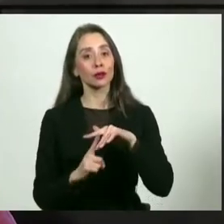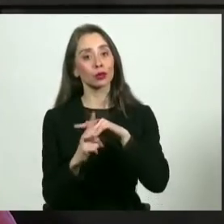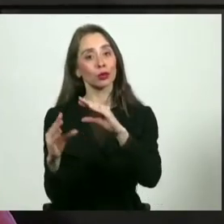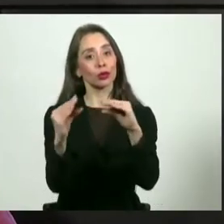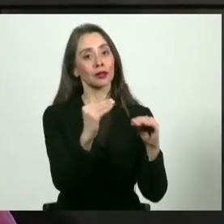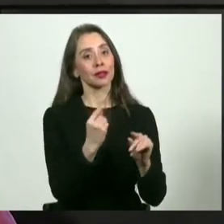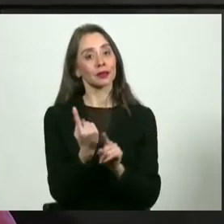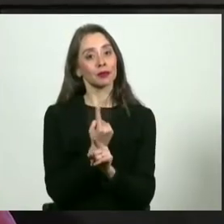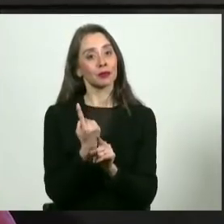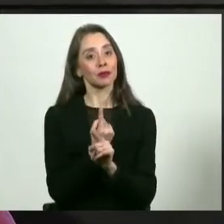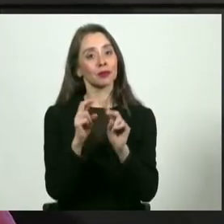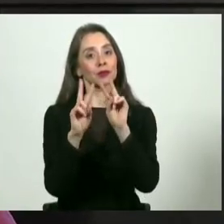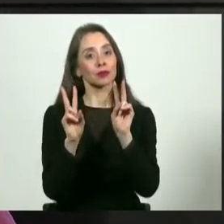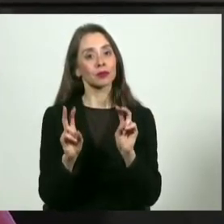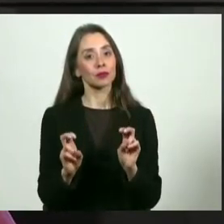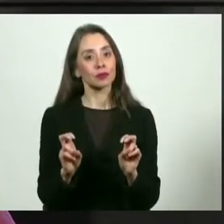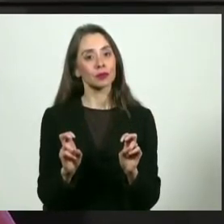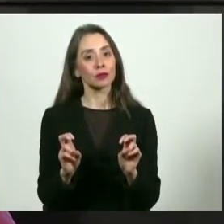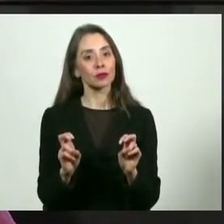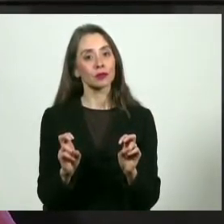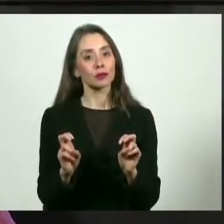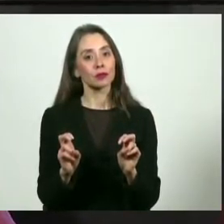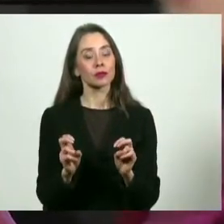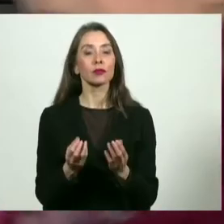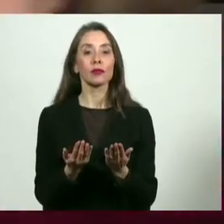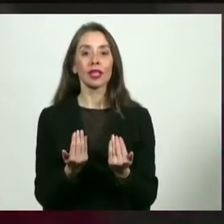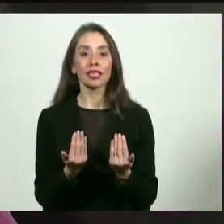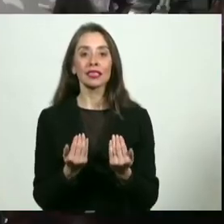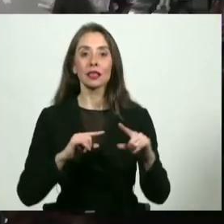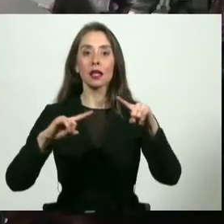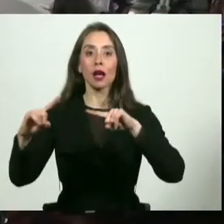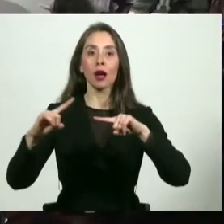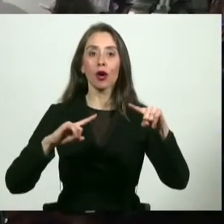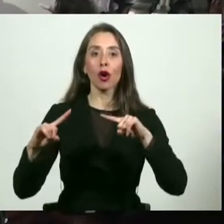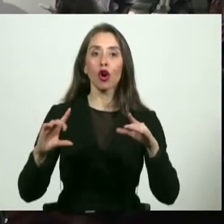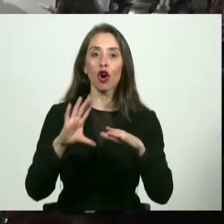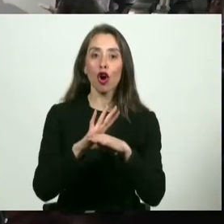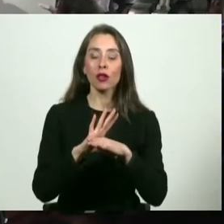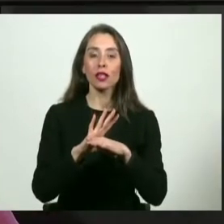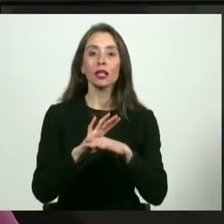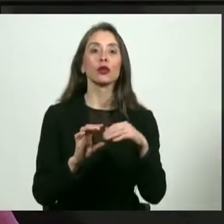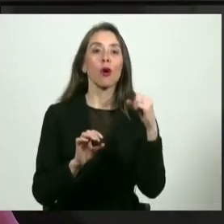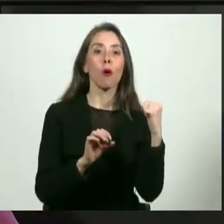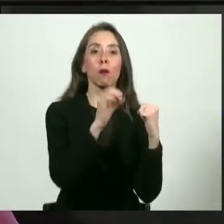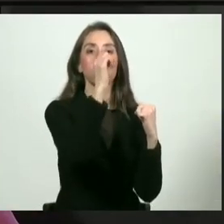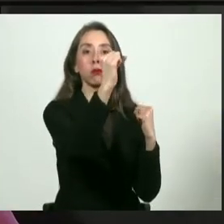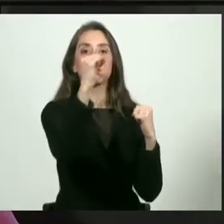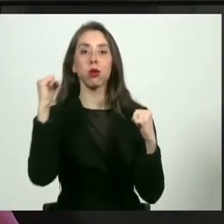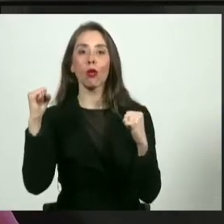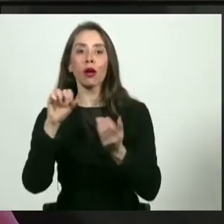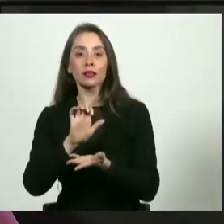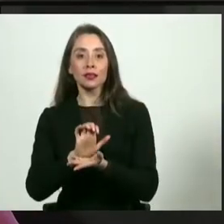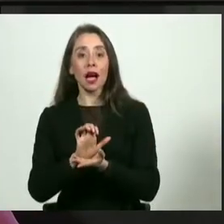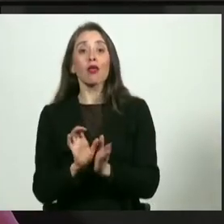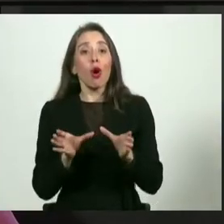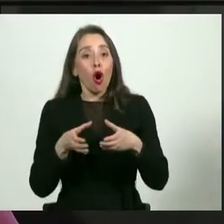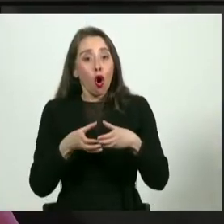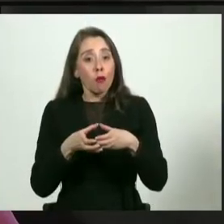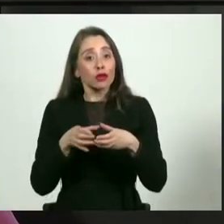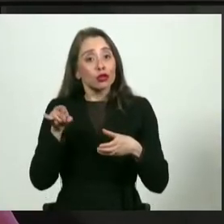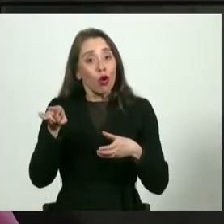diálogos el tema de la necesaria coordinación entre los poderes del Estado. Yo sé que en la comisión que usted